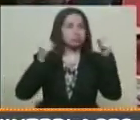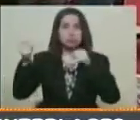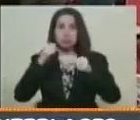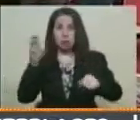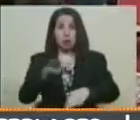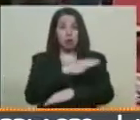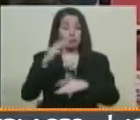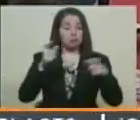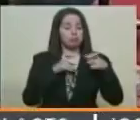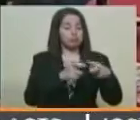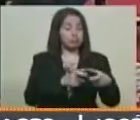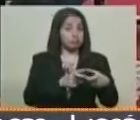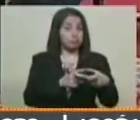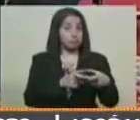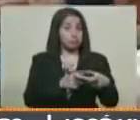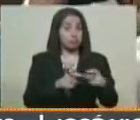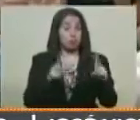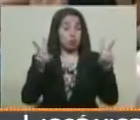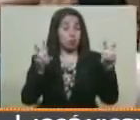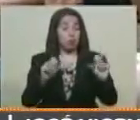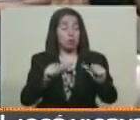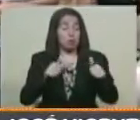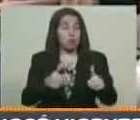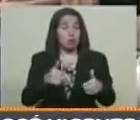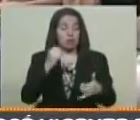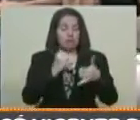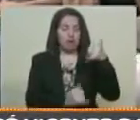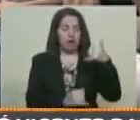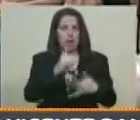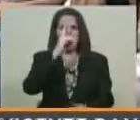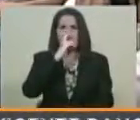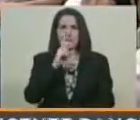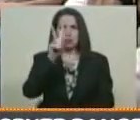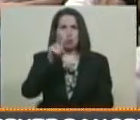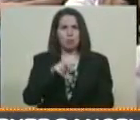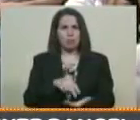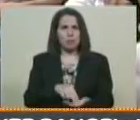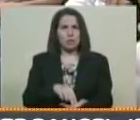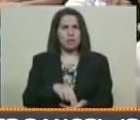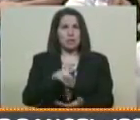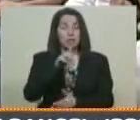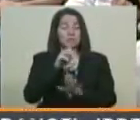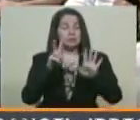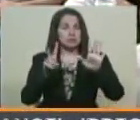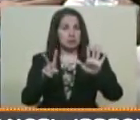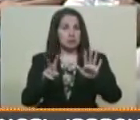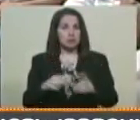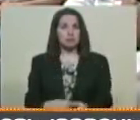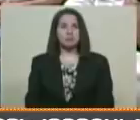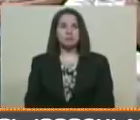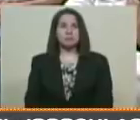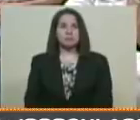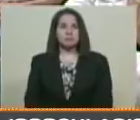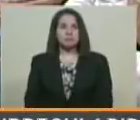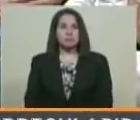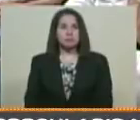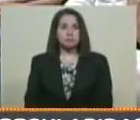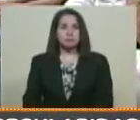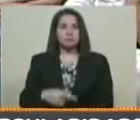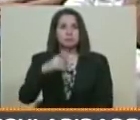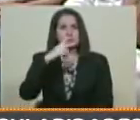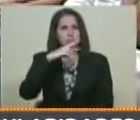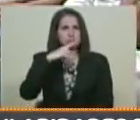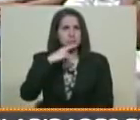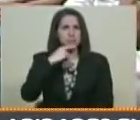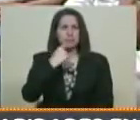fue estrenado en el año, a finales del año 2017. Como les comentaba, fue una